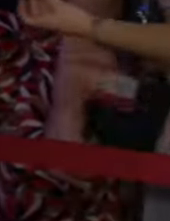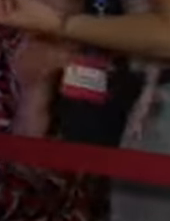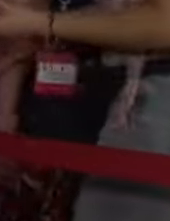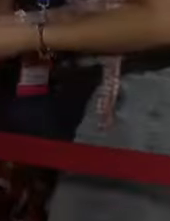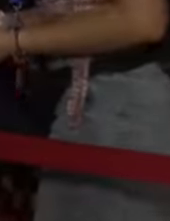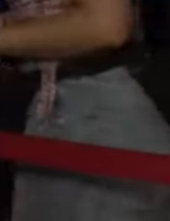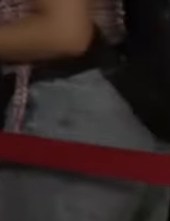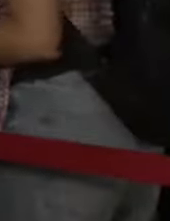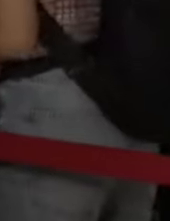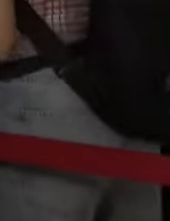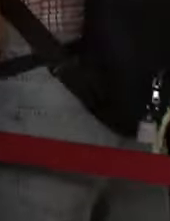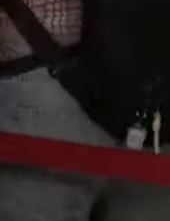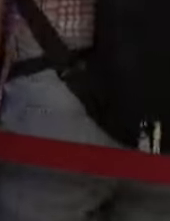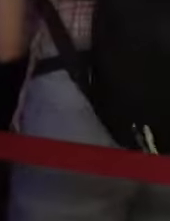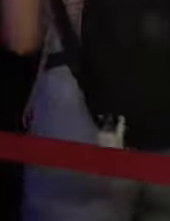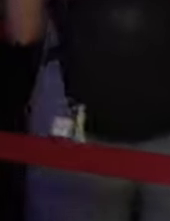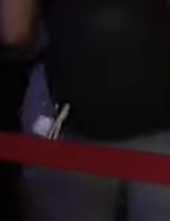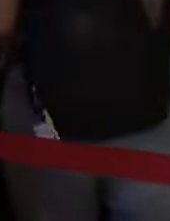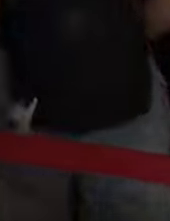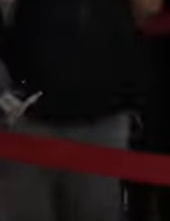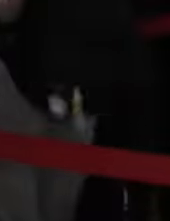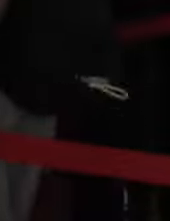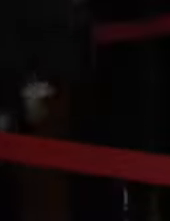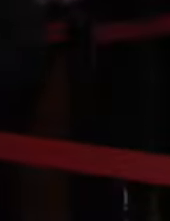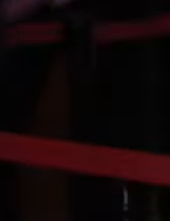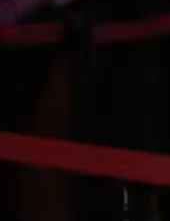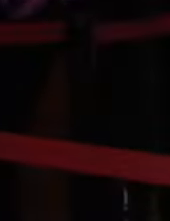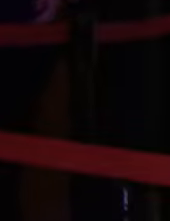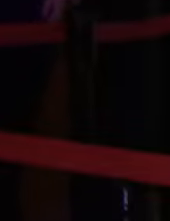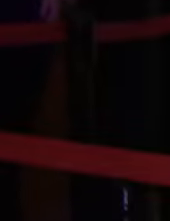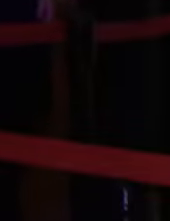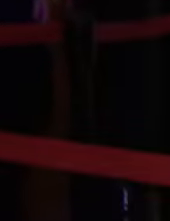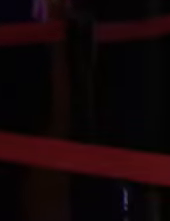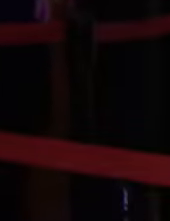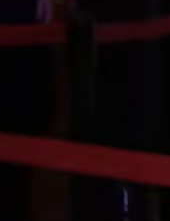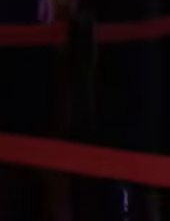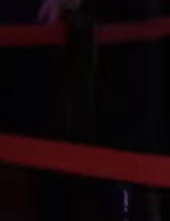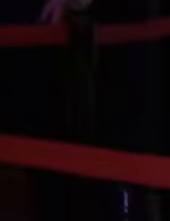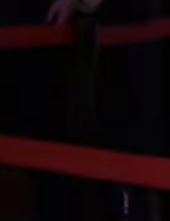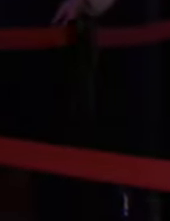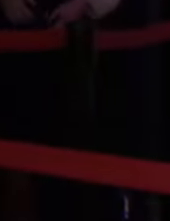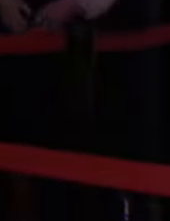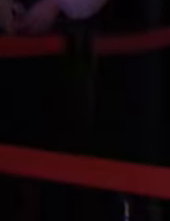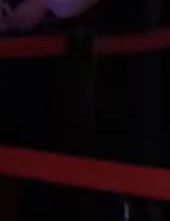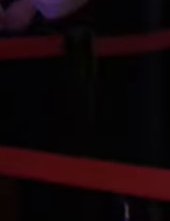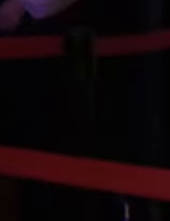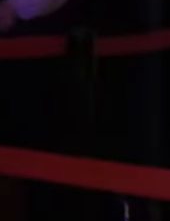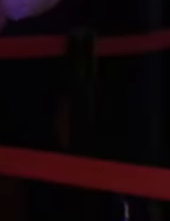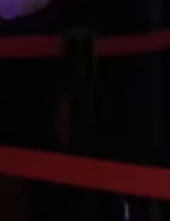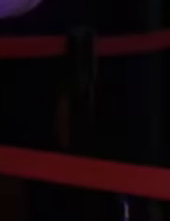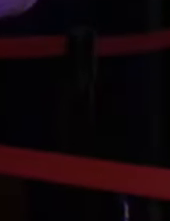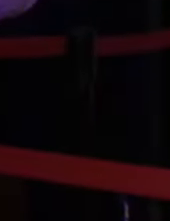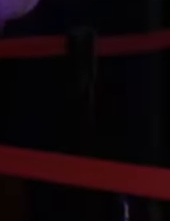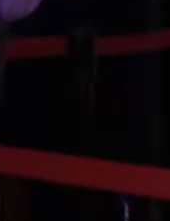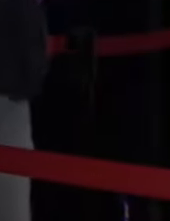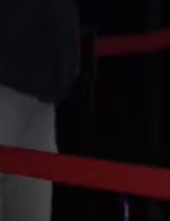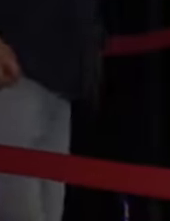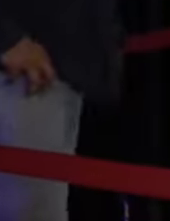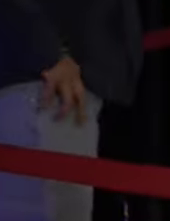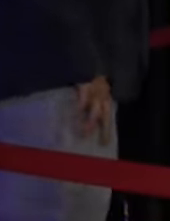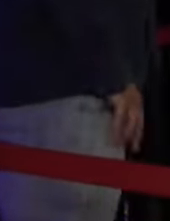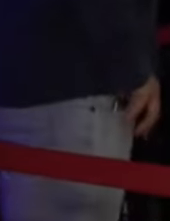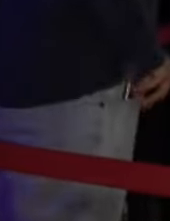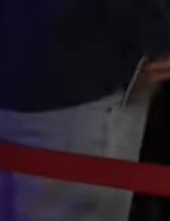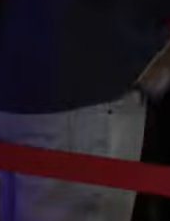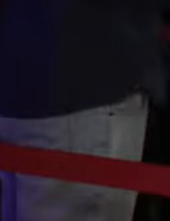para hacer una obertura artística que fusiona no solo las nuevas tecnolog sino aplicadas al sector artístico y así fue como